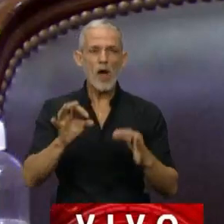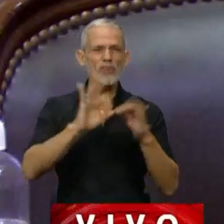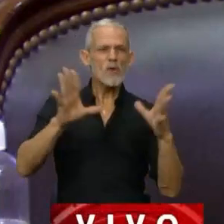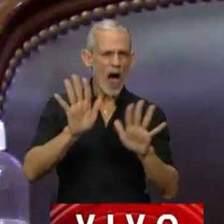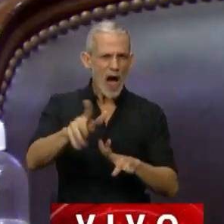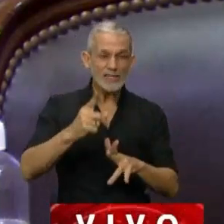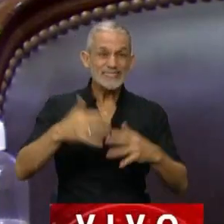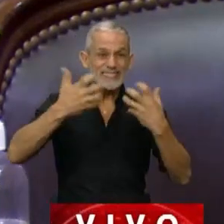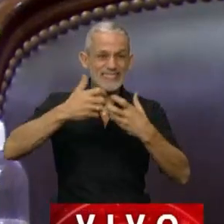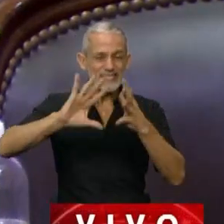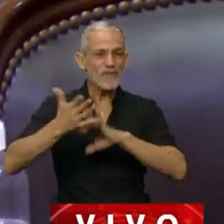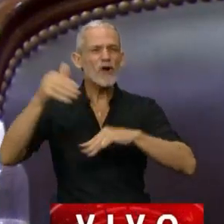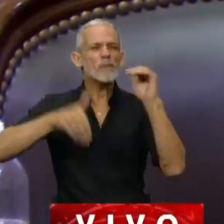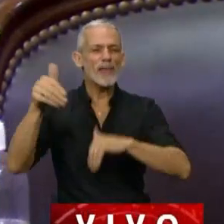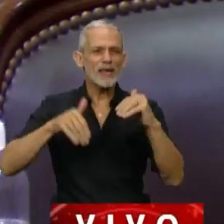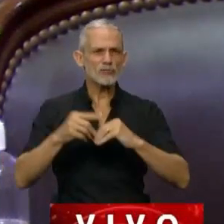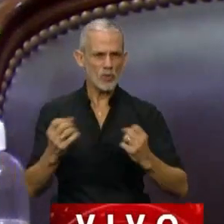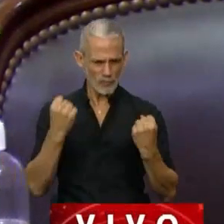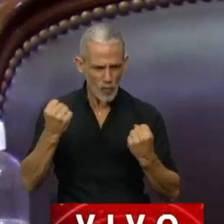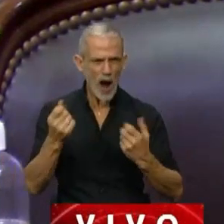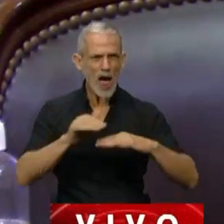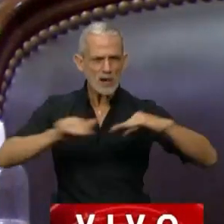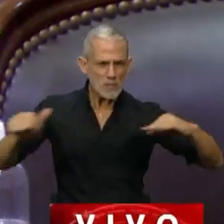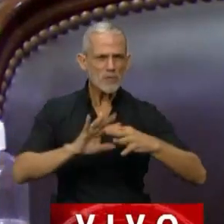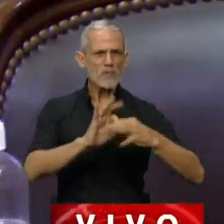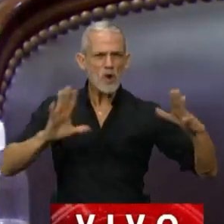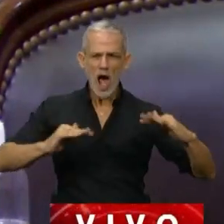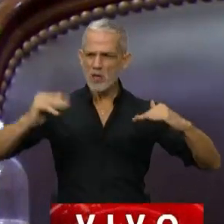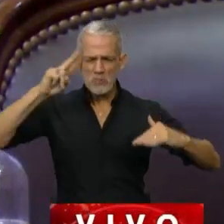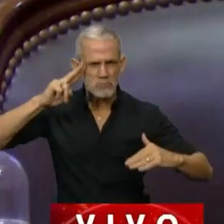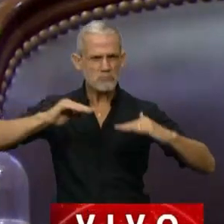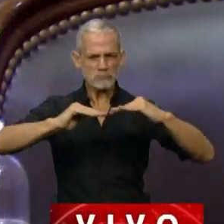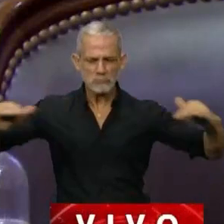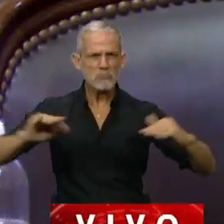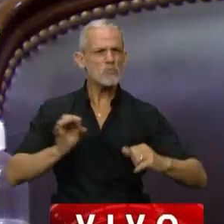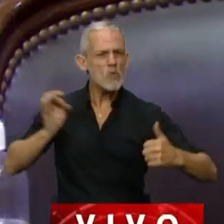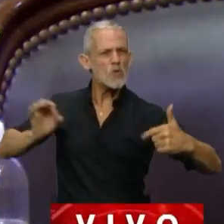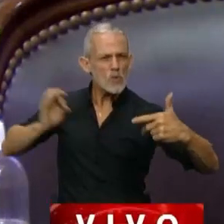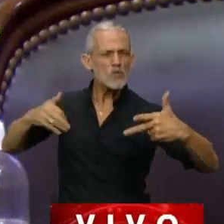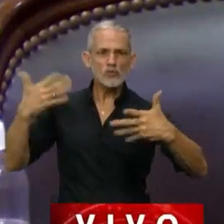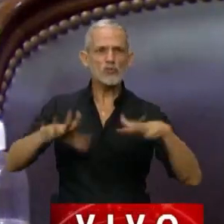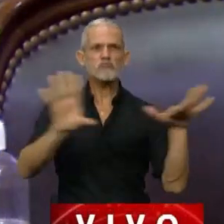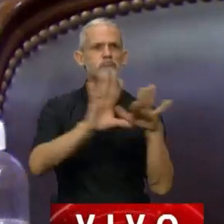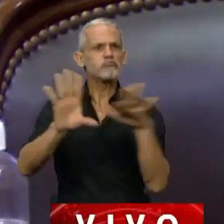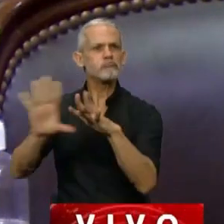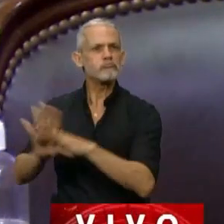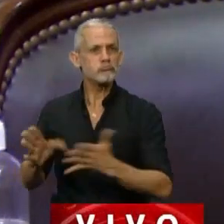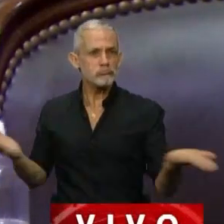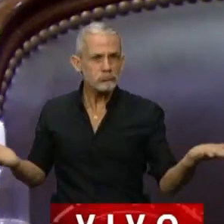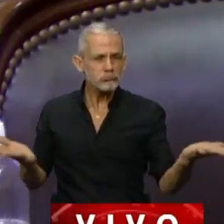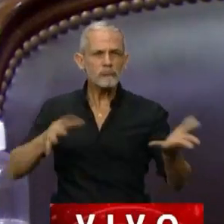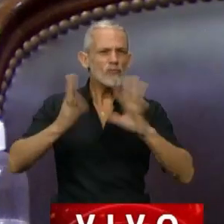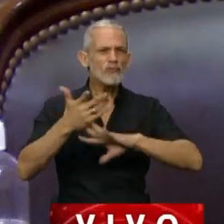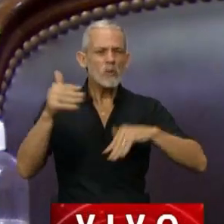nuestro sistema electoral robusto y democrático y con tantos años de efectividad